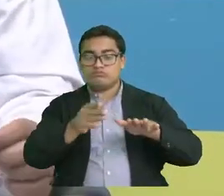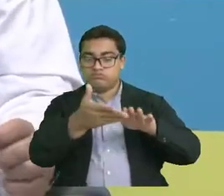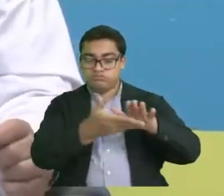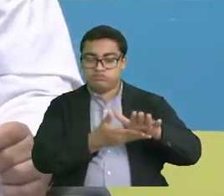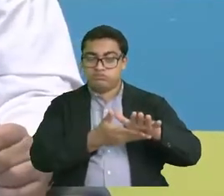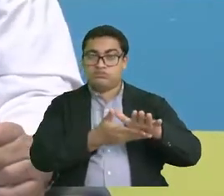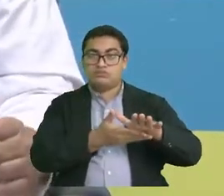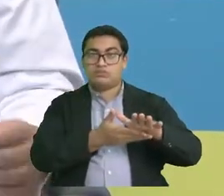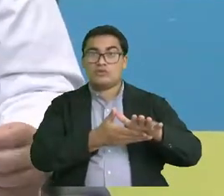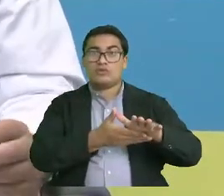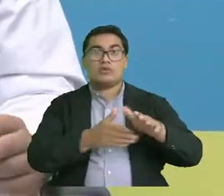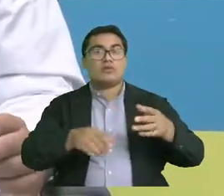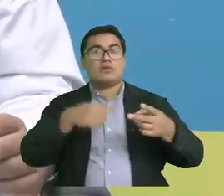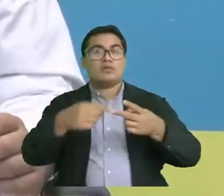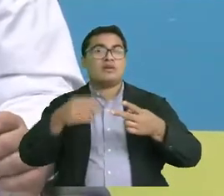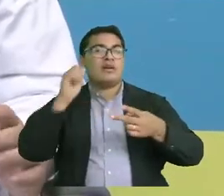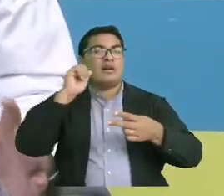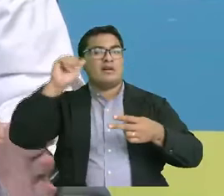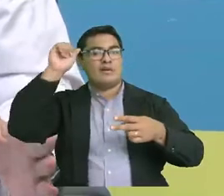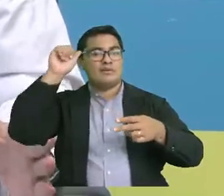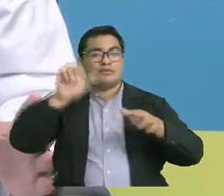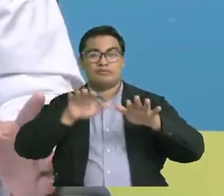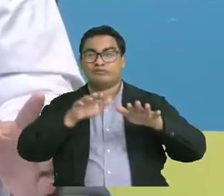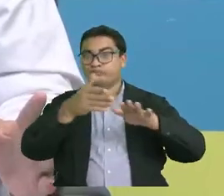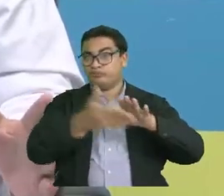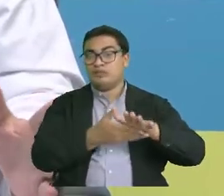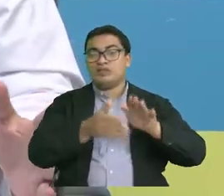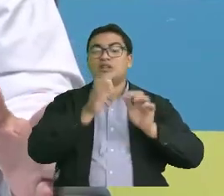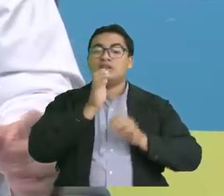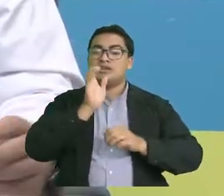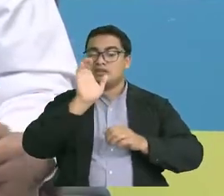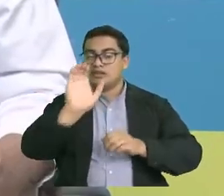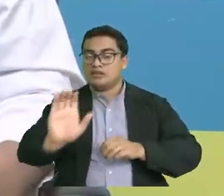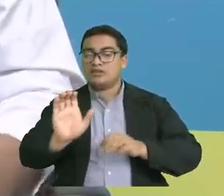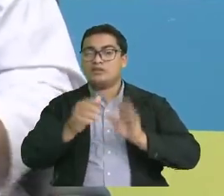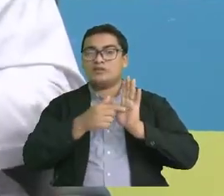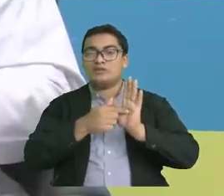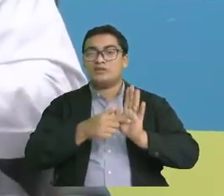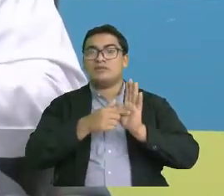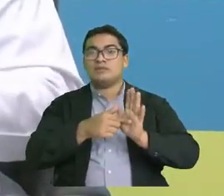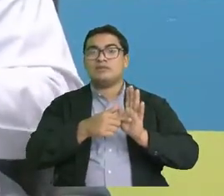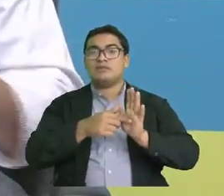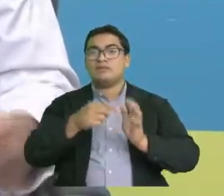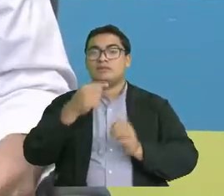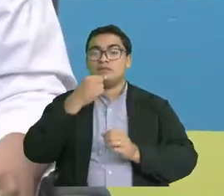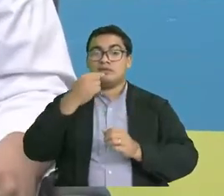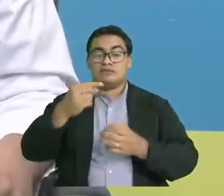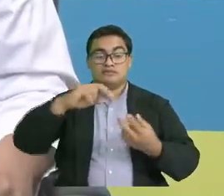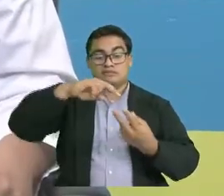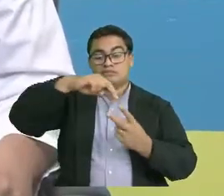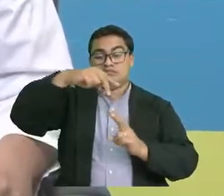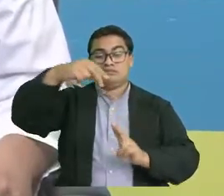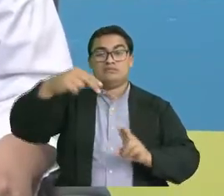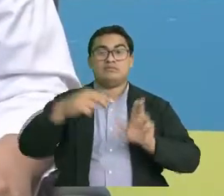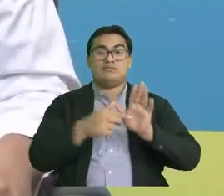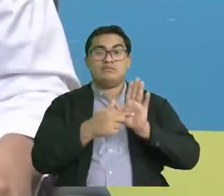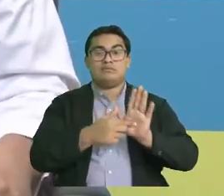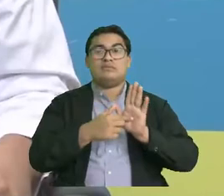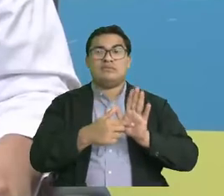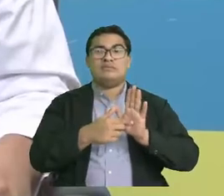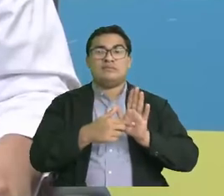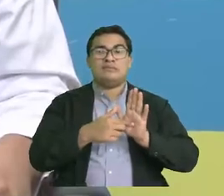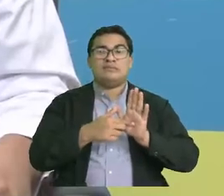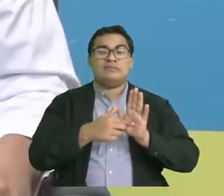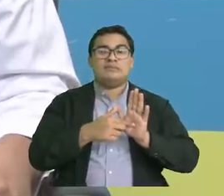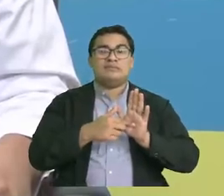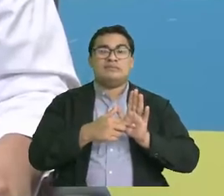Uh-huh. Porque en el niño hay teorías, ¿verdad? Por ejemplo, en el niño tenés la teoría genética en la que te dice